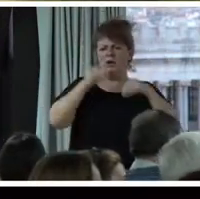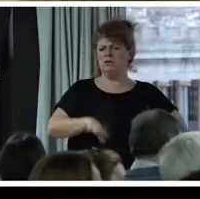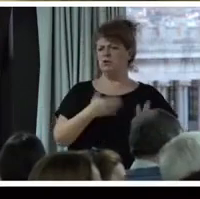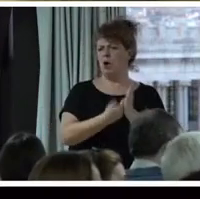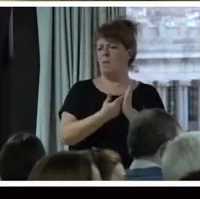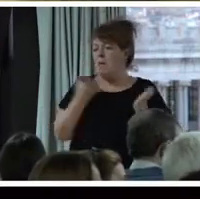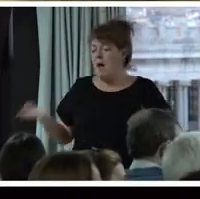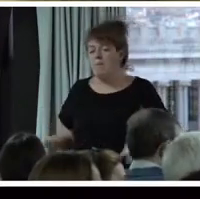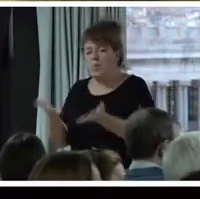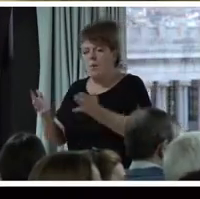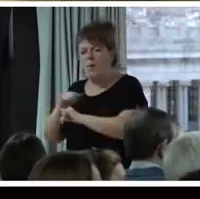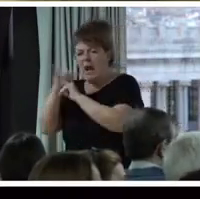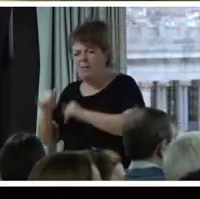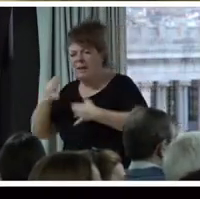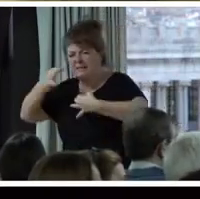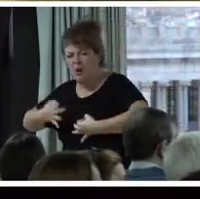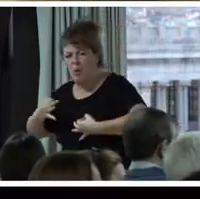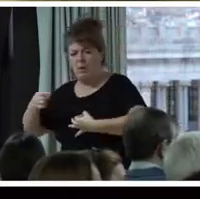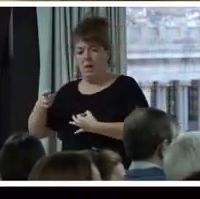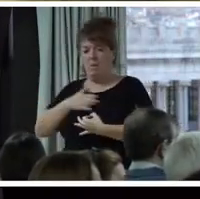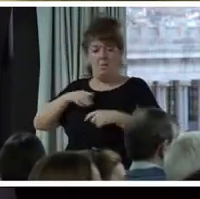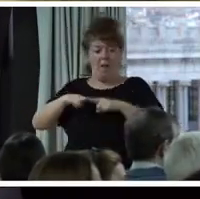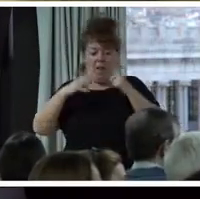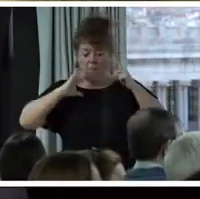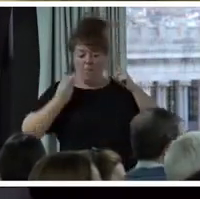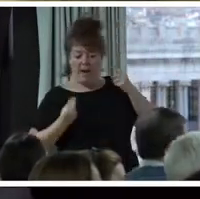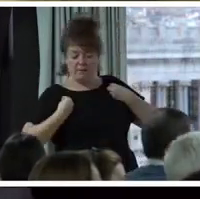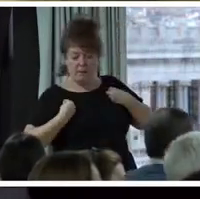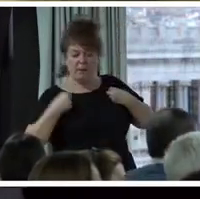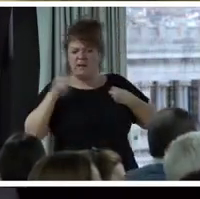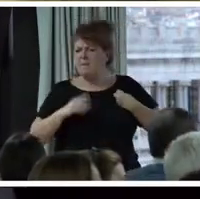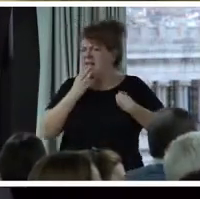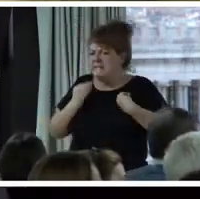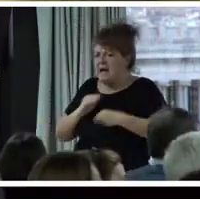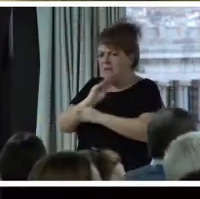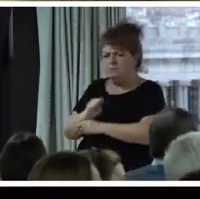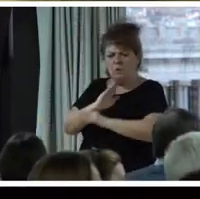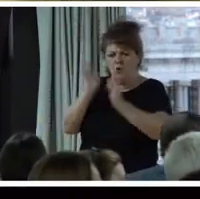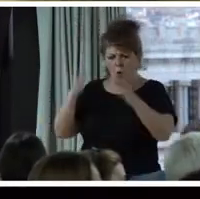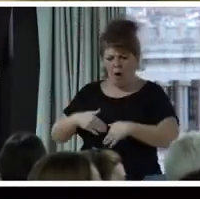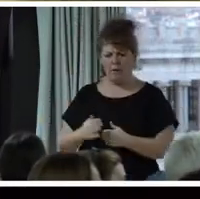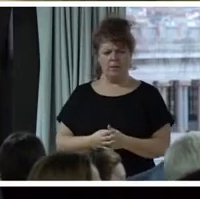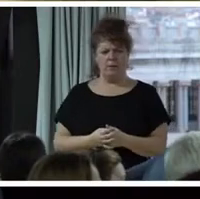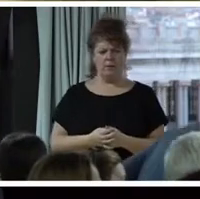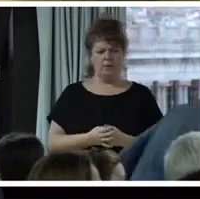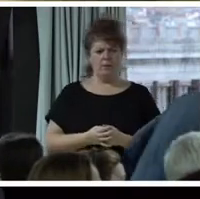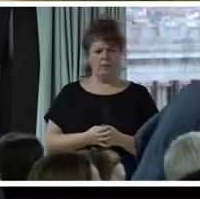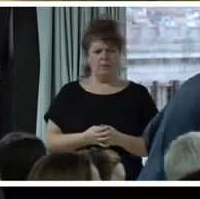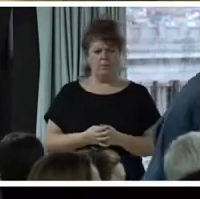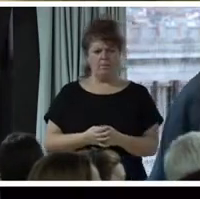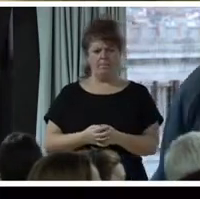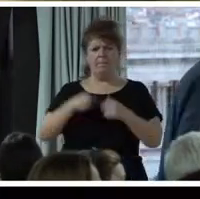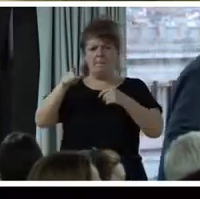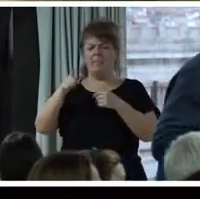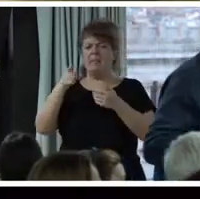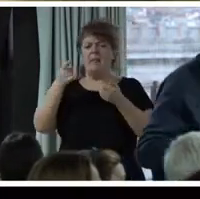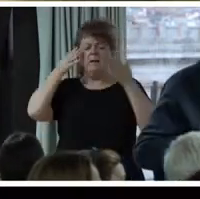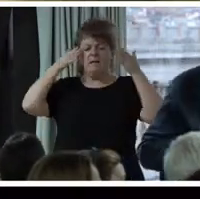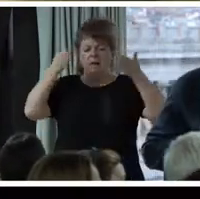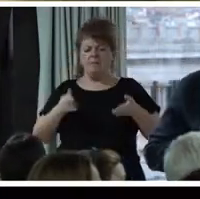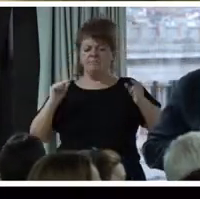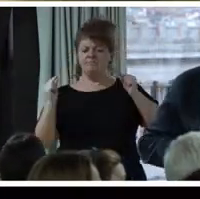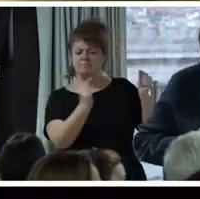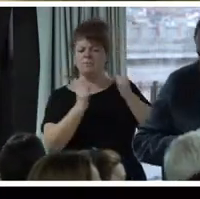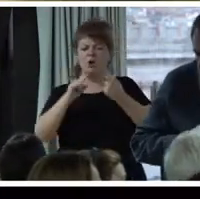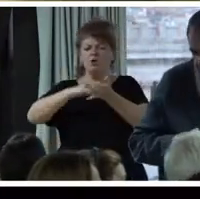en promover la paz y la seguridad tanto para los palestinos como para los israelís eh al centrarse en soluciones